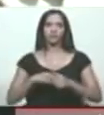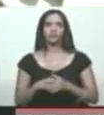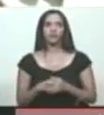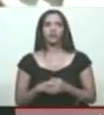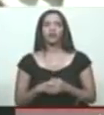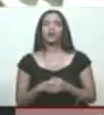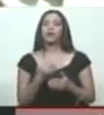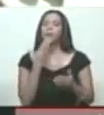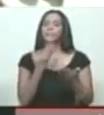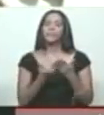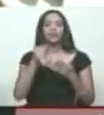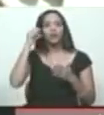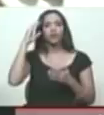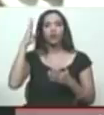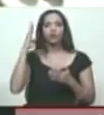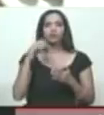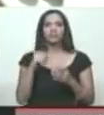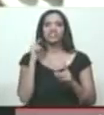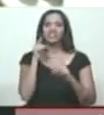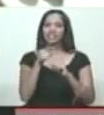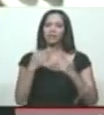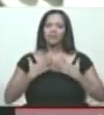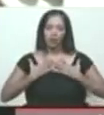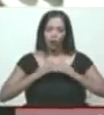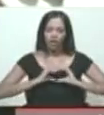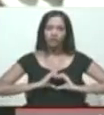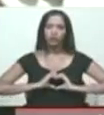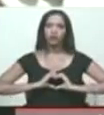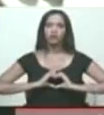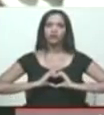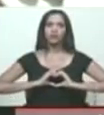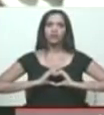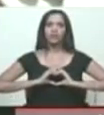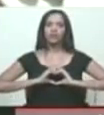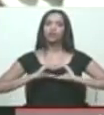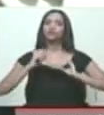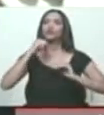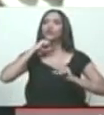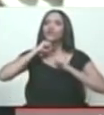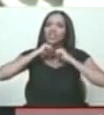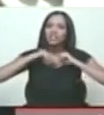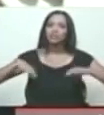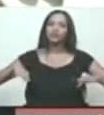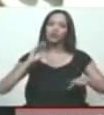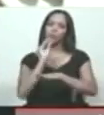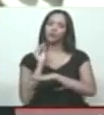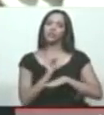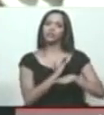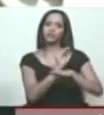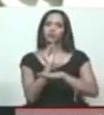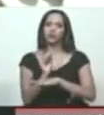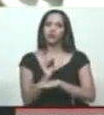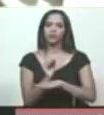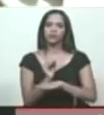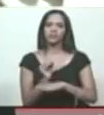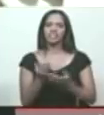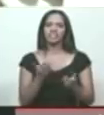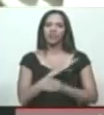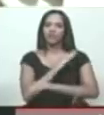Pido a Dios, desde mi corazón, su bendición y protección frente a estas fuerzas